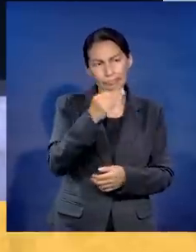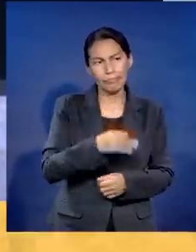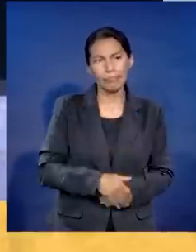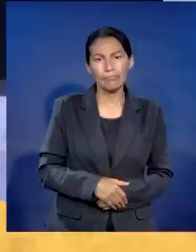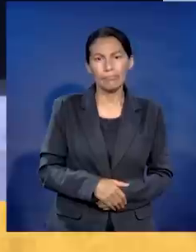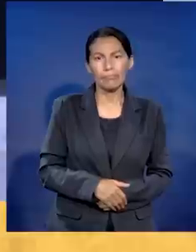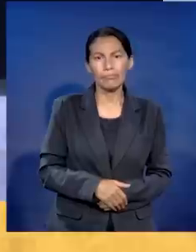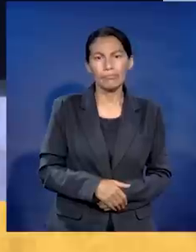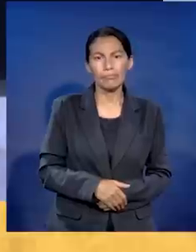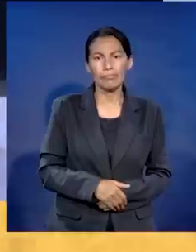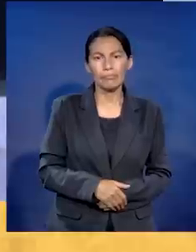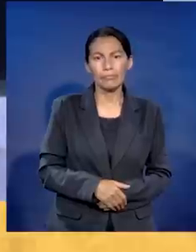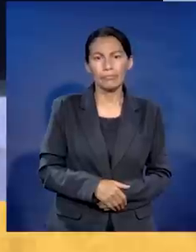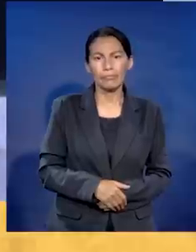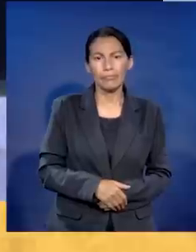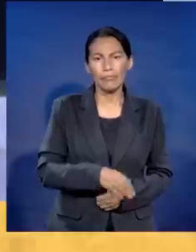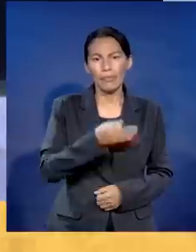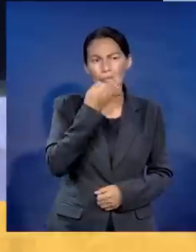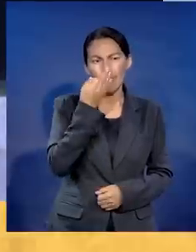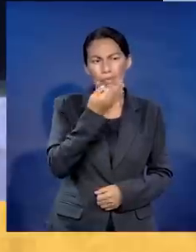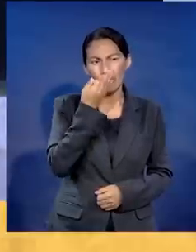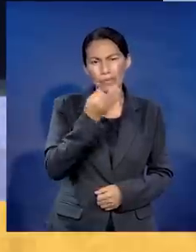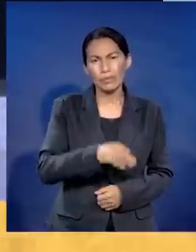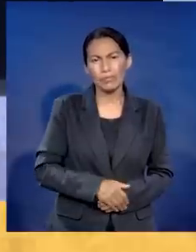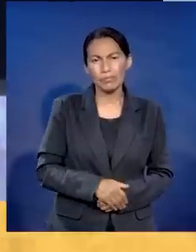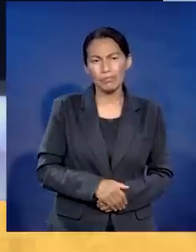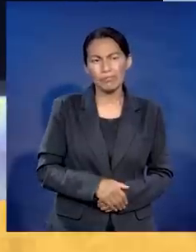bueno, gracias por su tiempo.